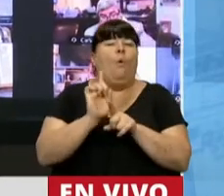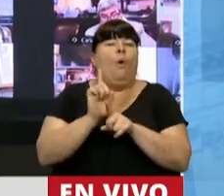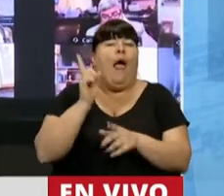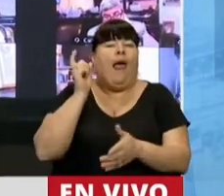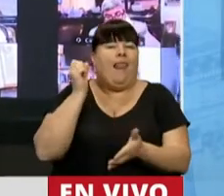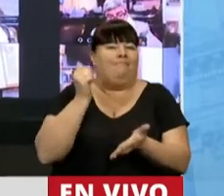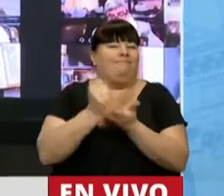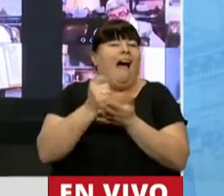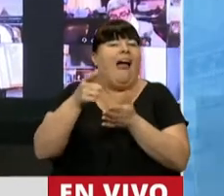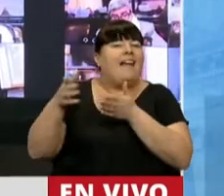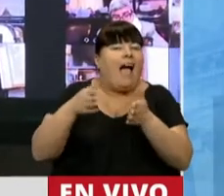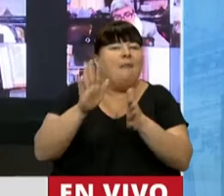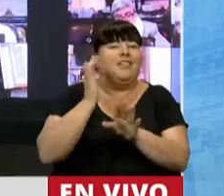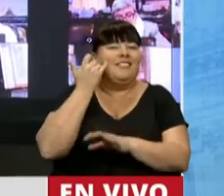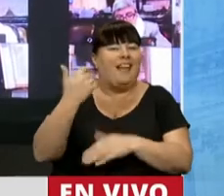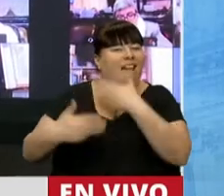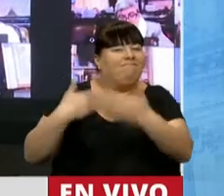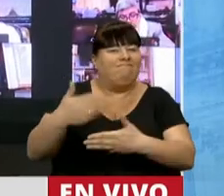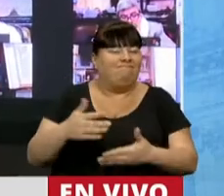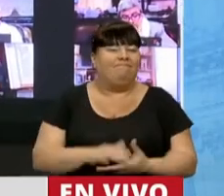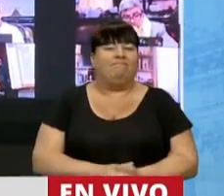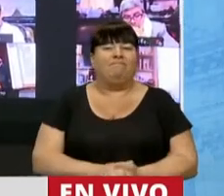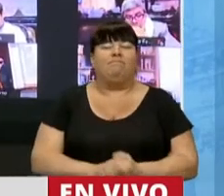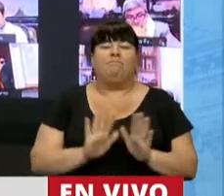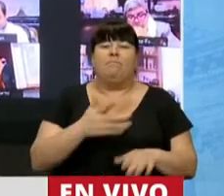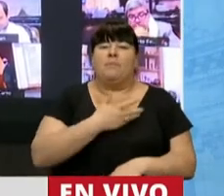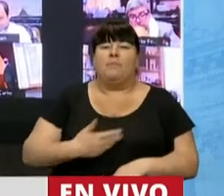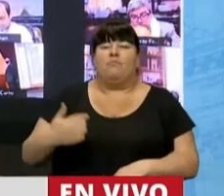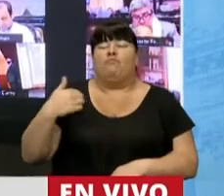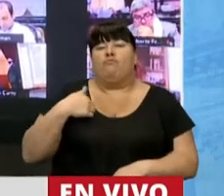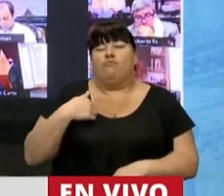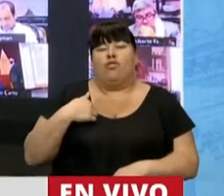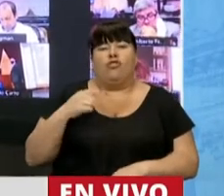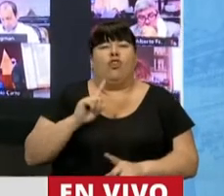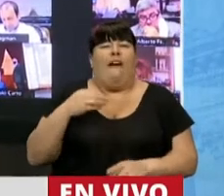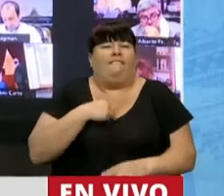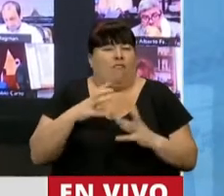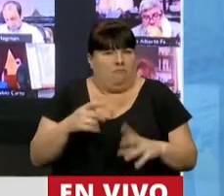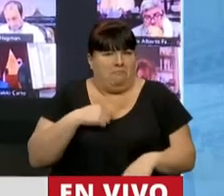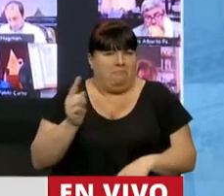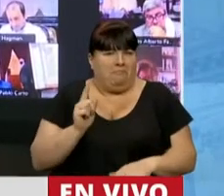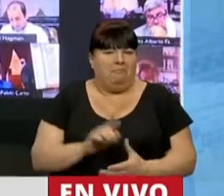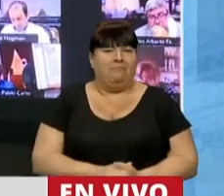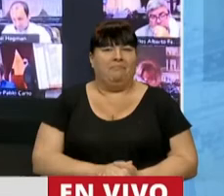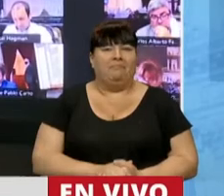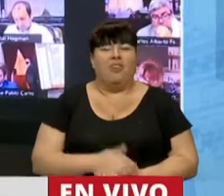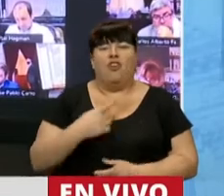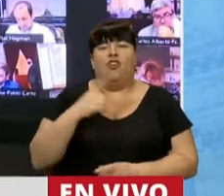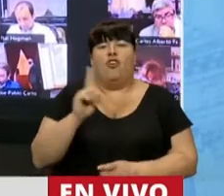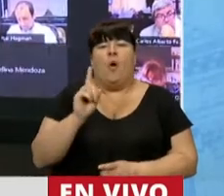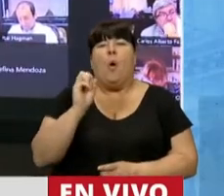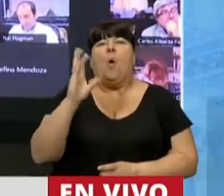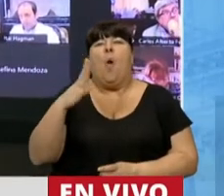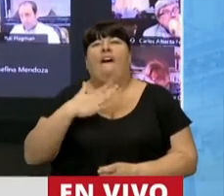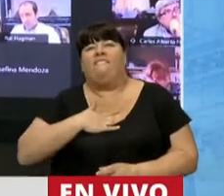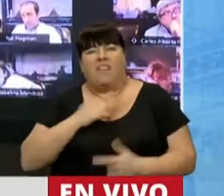siempre su camino, su huella. Mire, señor presidente, yo no soy futbolera, no pertenezco a